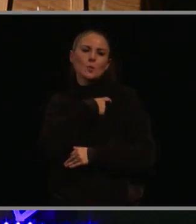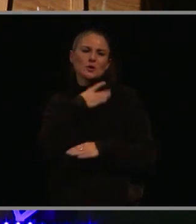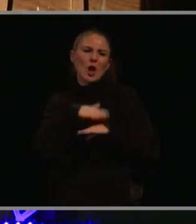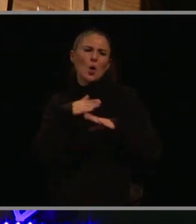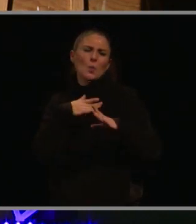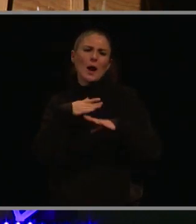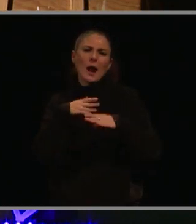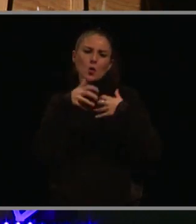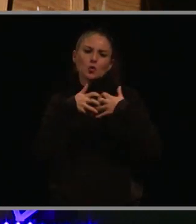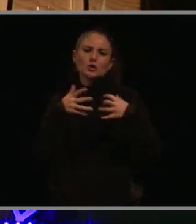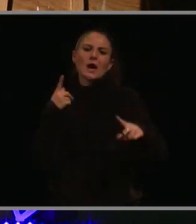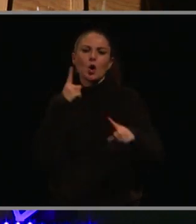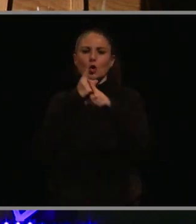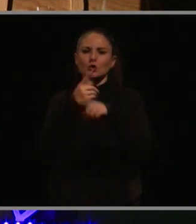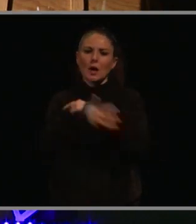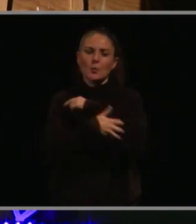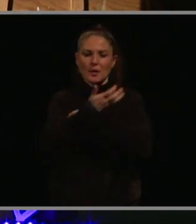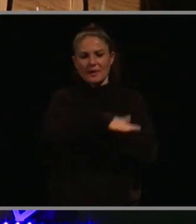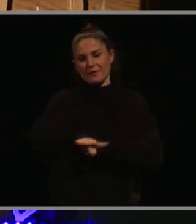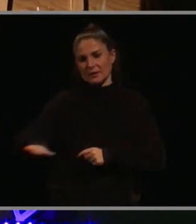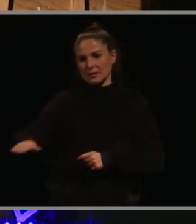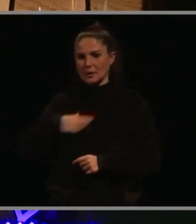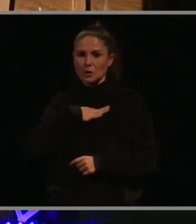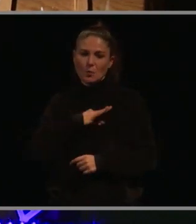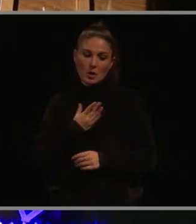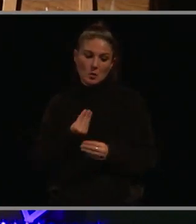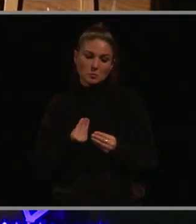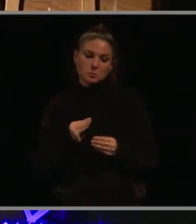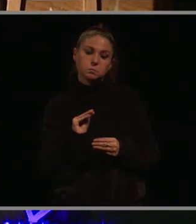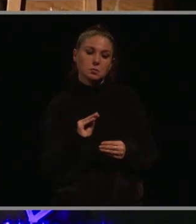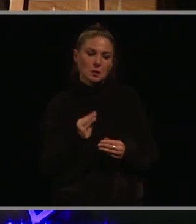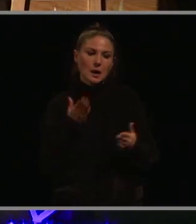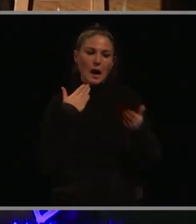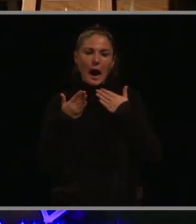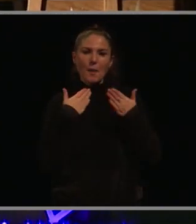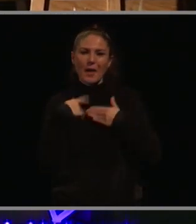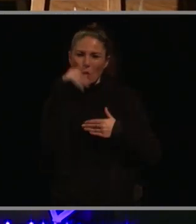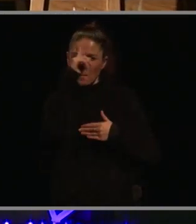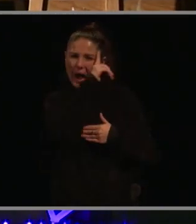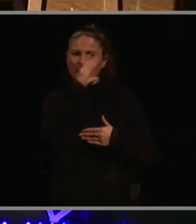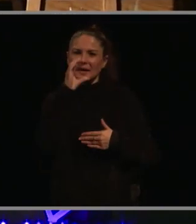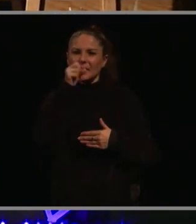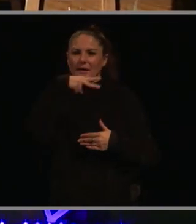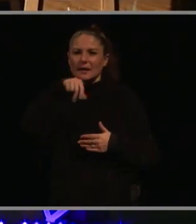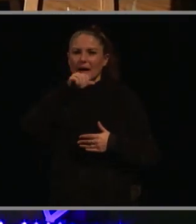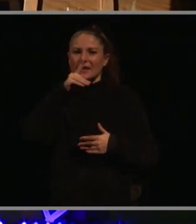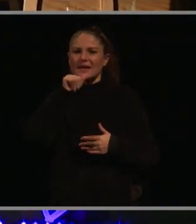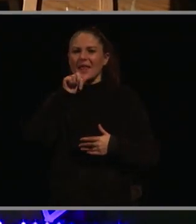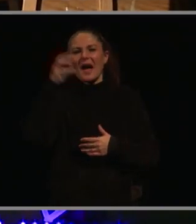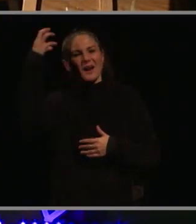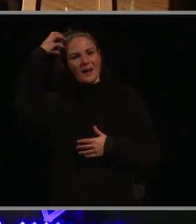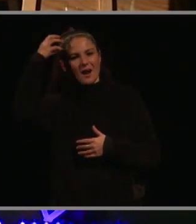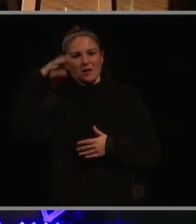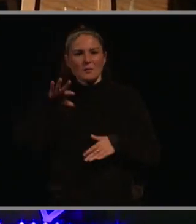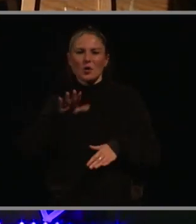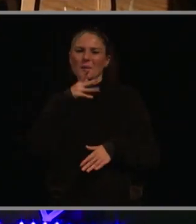la Pobreza Infantil. Yo podría meter aquí una cuña hablando de la Cañada Real, pero no sé si debo, que llevan